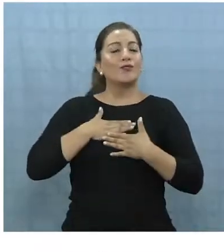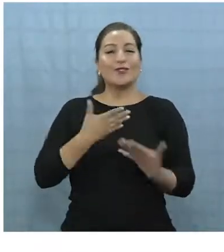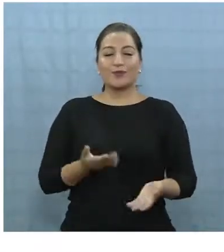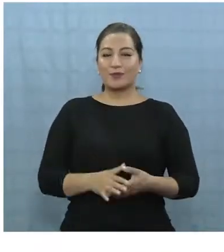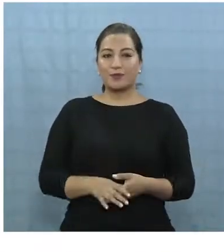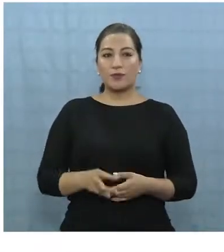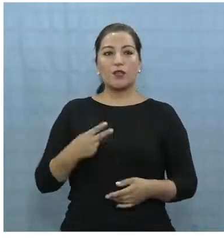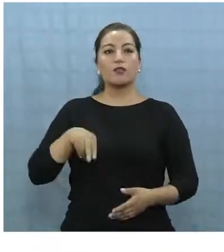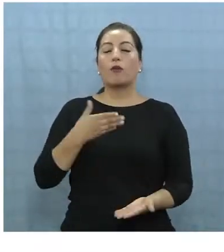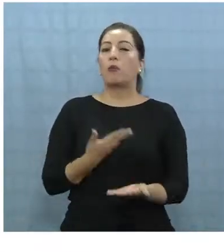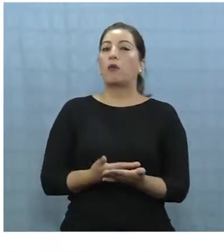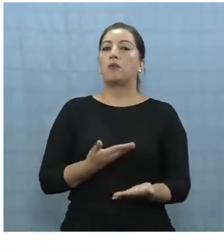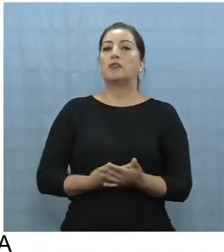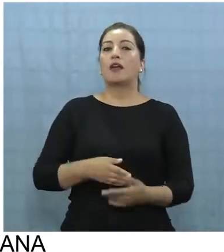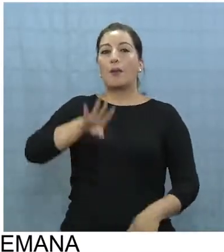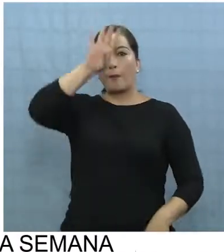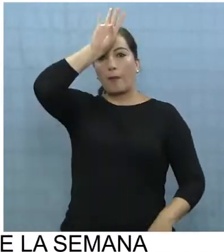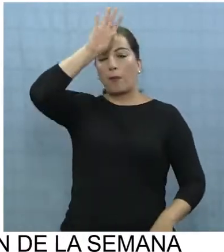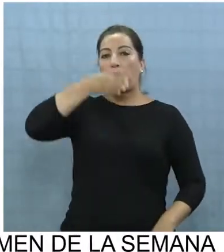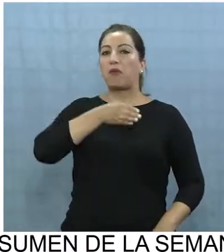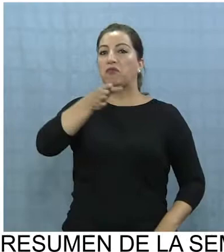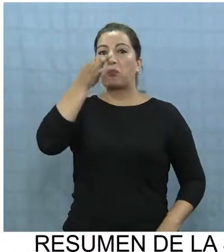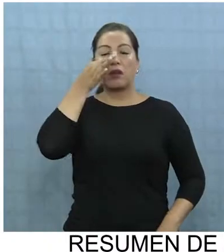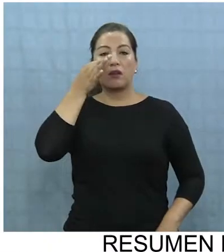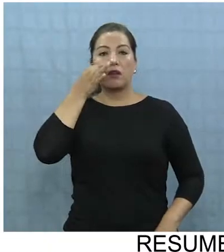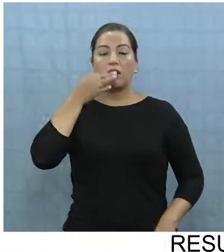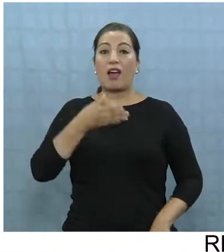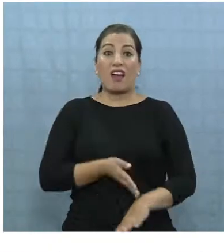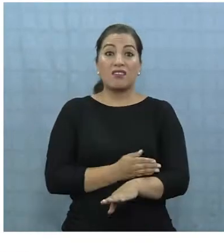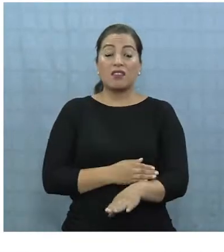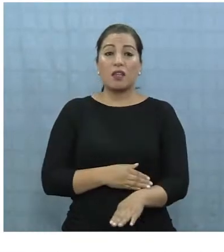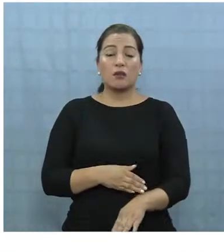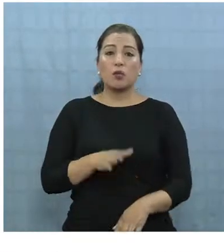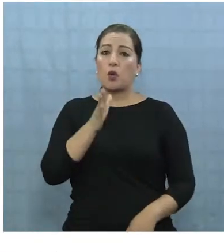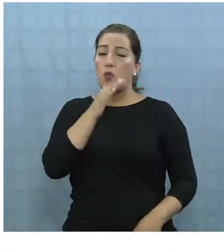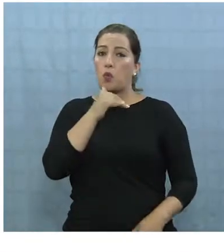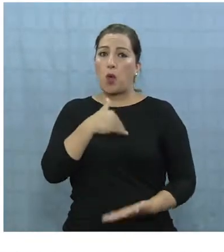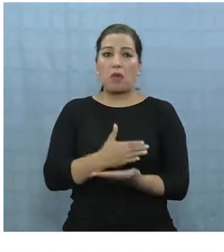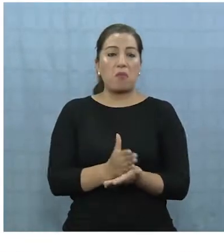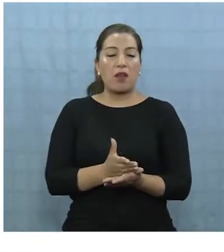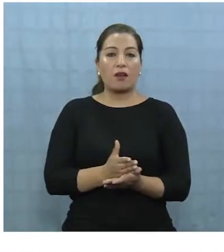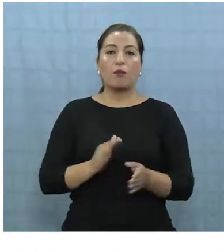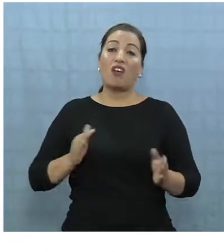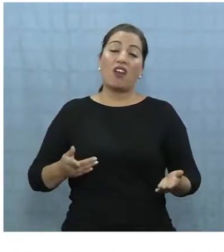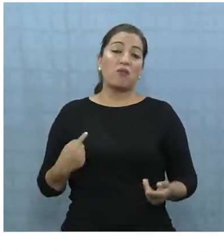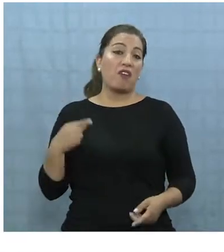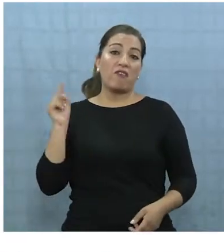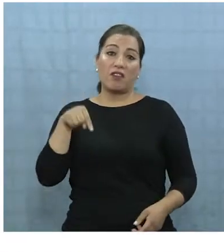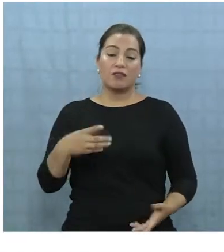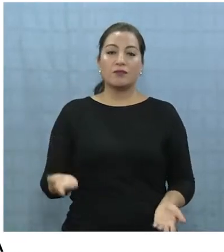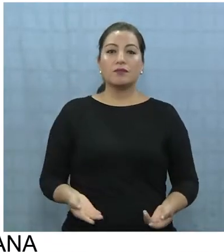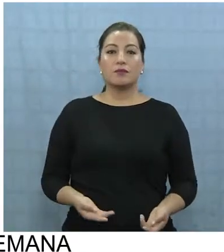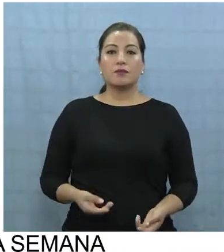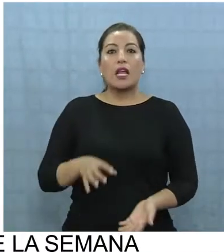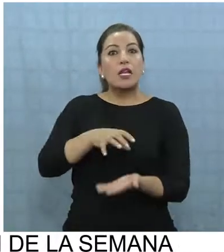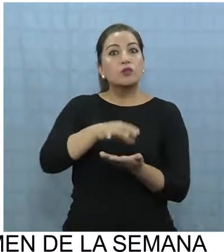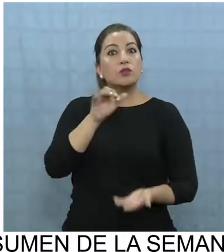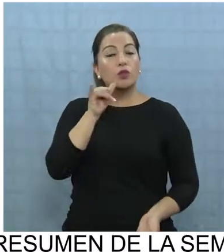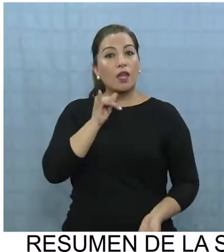gustó mucho y bueno, vamos a aprovechar para ir a ver al Papa. En realidad no lo teníamos planeado, pero bueno, ya que estamos acá. ¿Qué les ha parecido